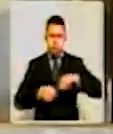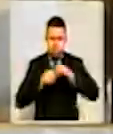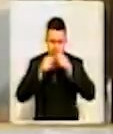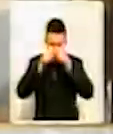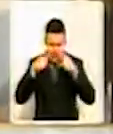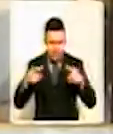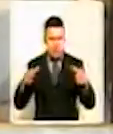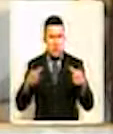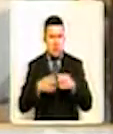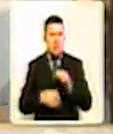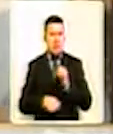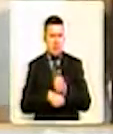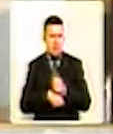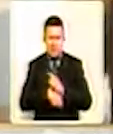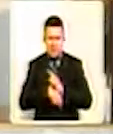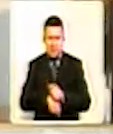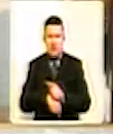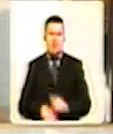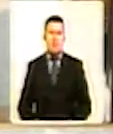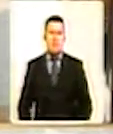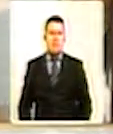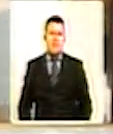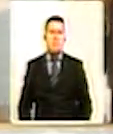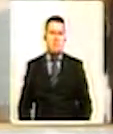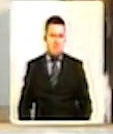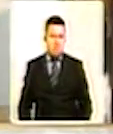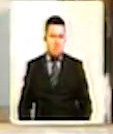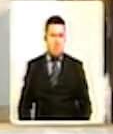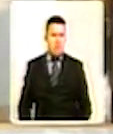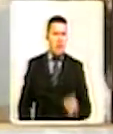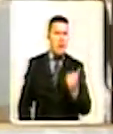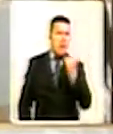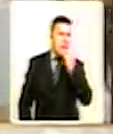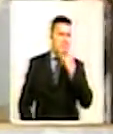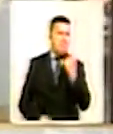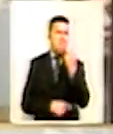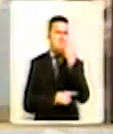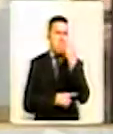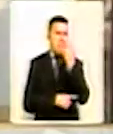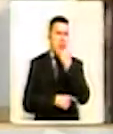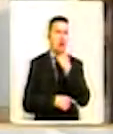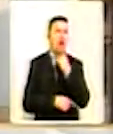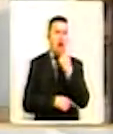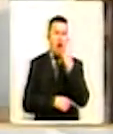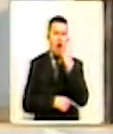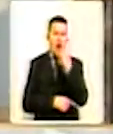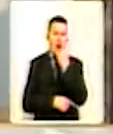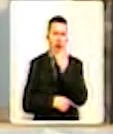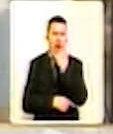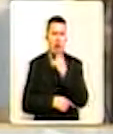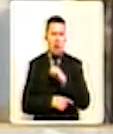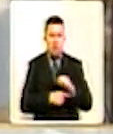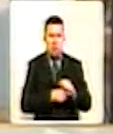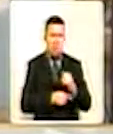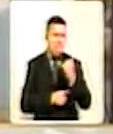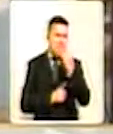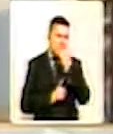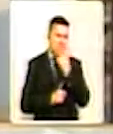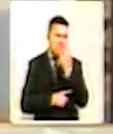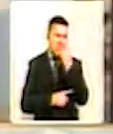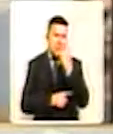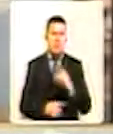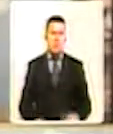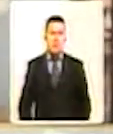de lo público es una tarea inmediata. Las malas políticas son el resultado del ejercicio de la